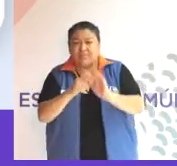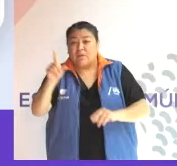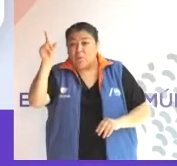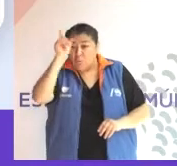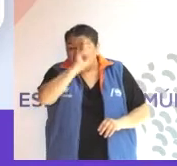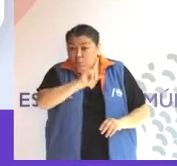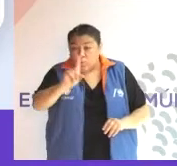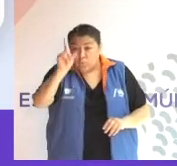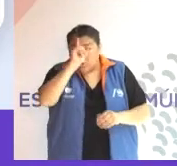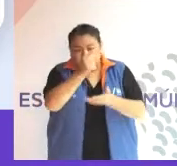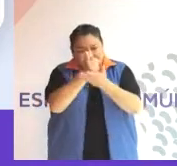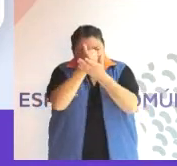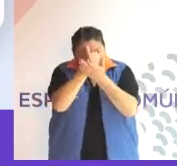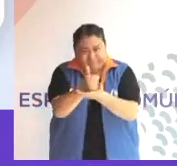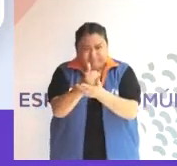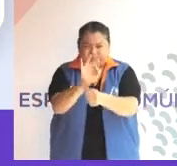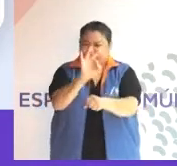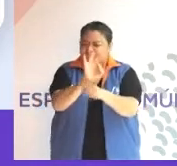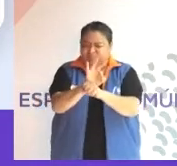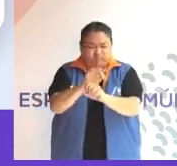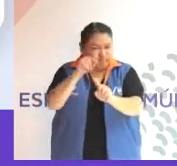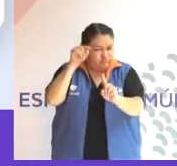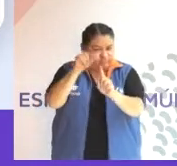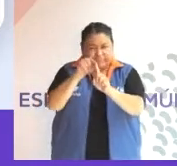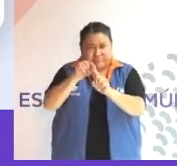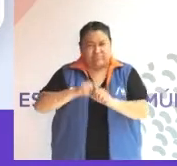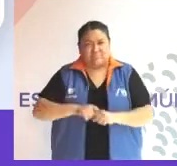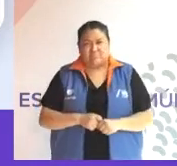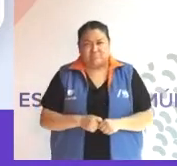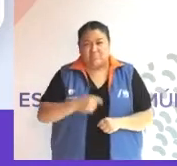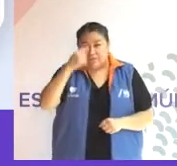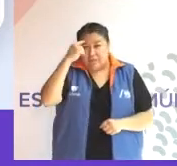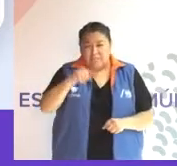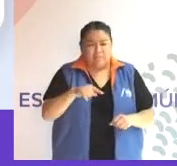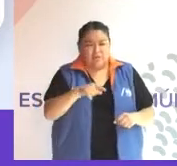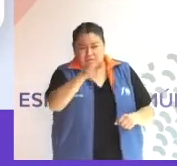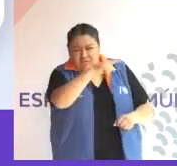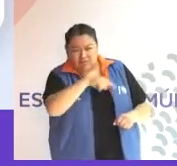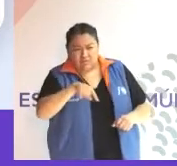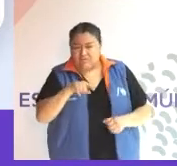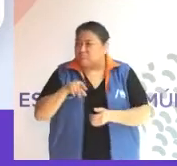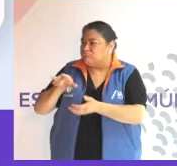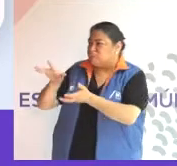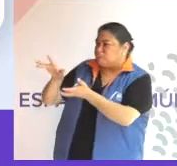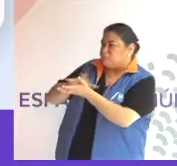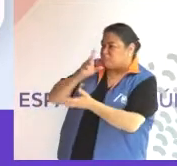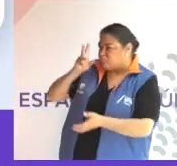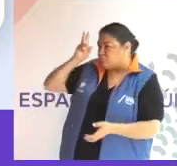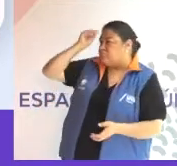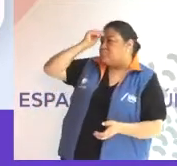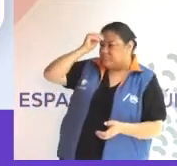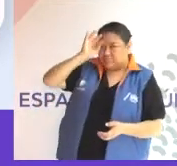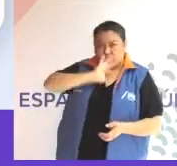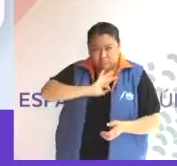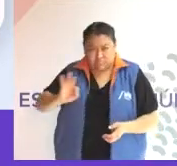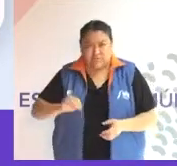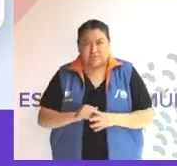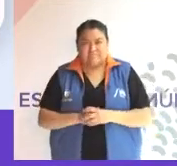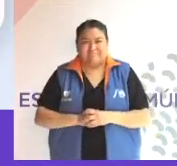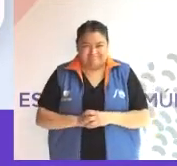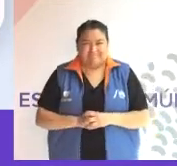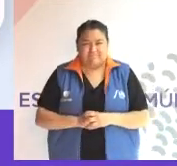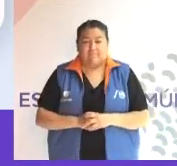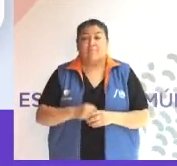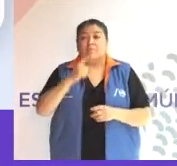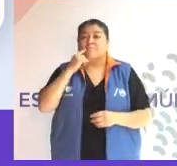herramientas y consejos muy concretos que las organizaciones puedan utilizar y puedan aplicar. Entonces,